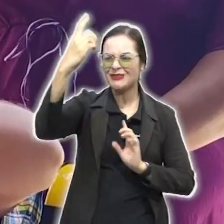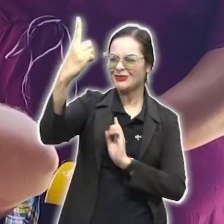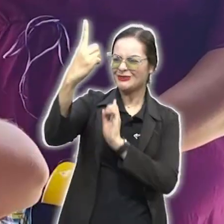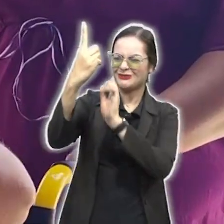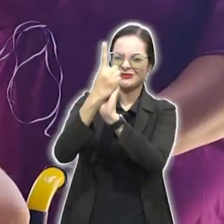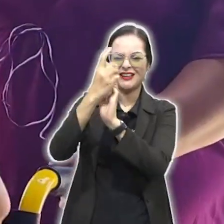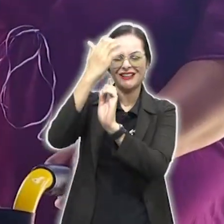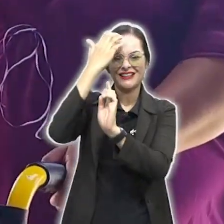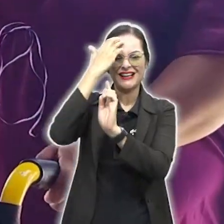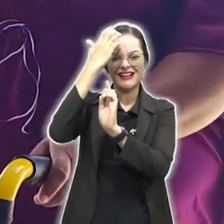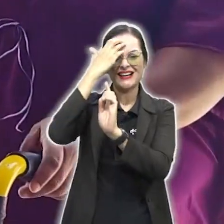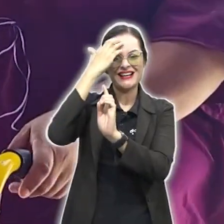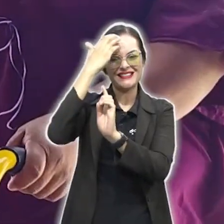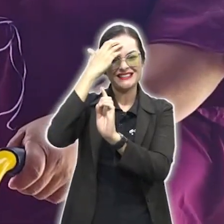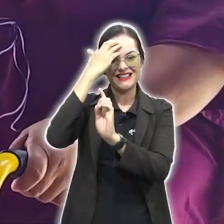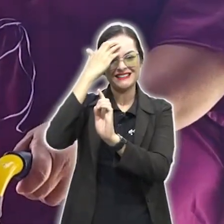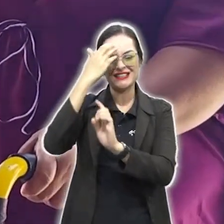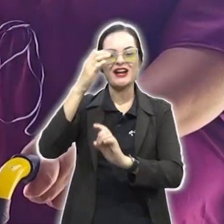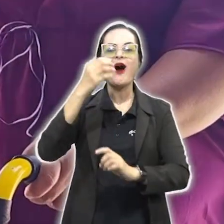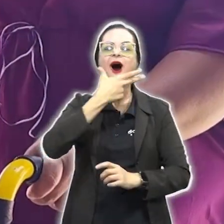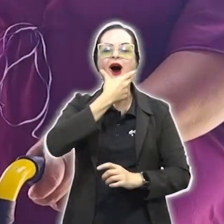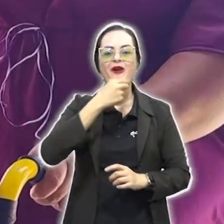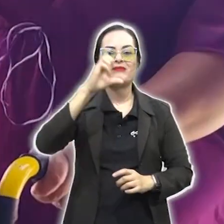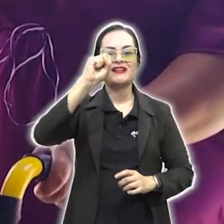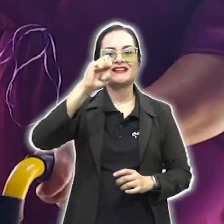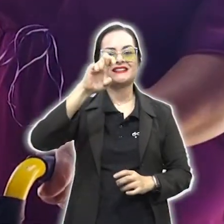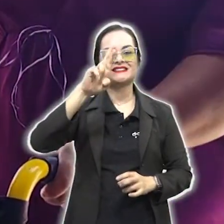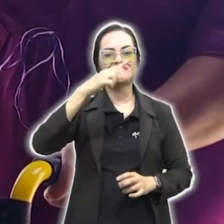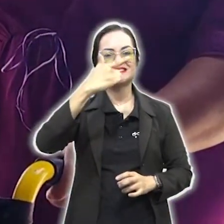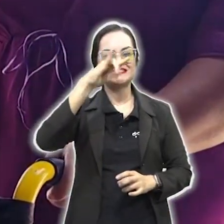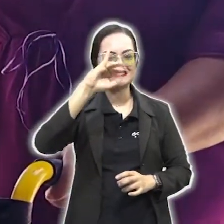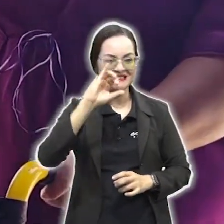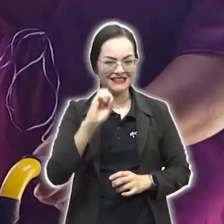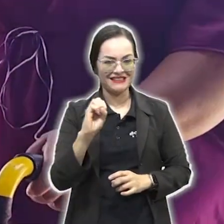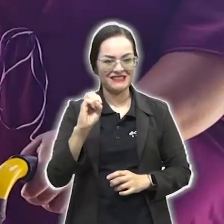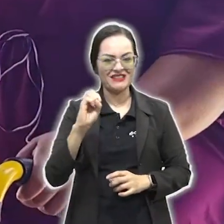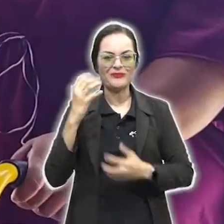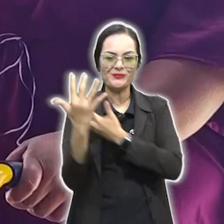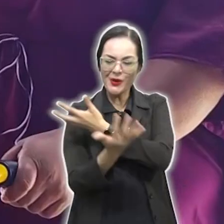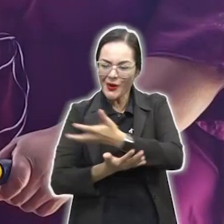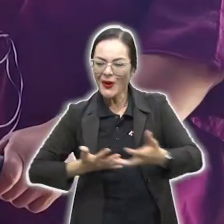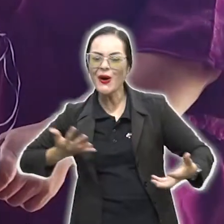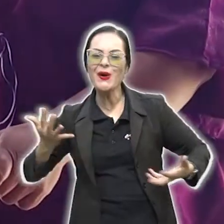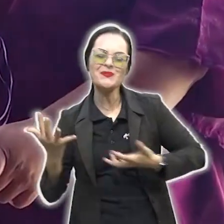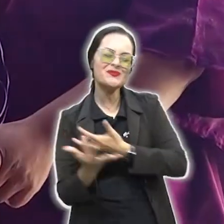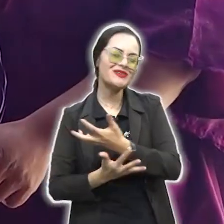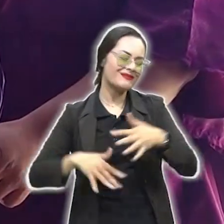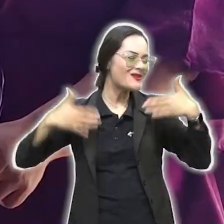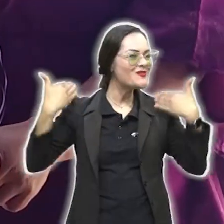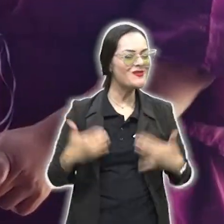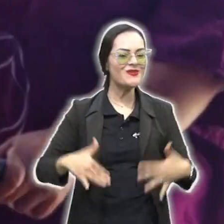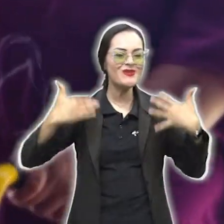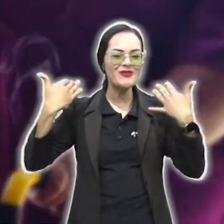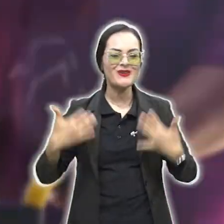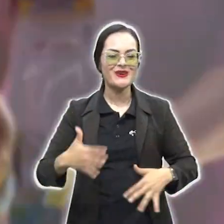a su conductor favorito Sergio Avilés en persona y convivir por unos momentos.